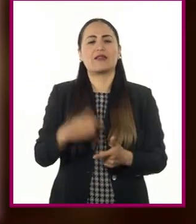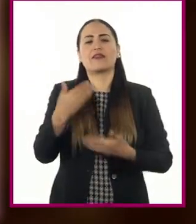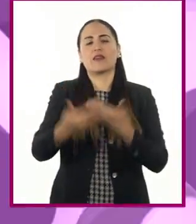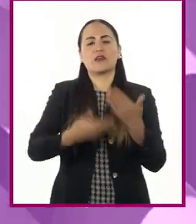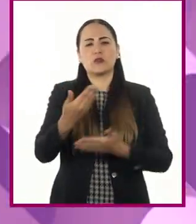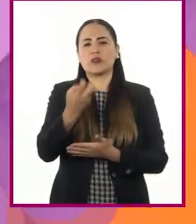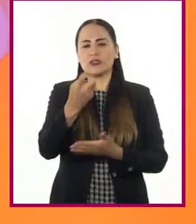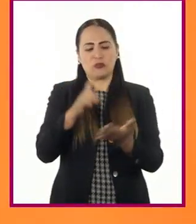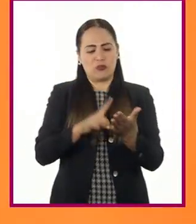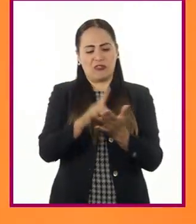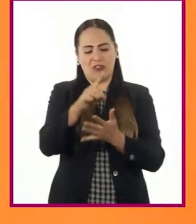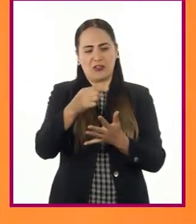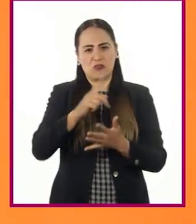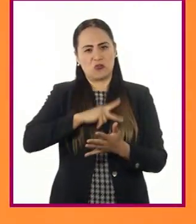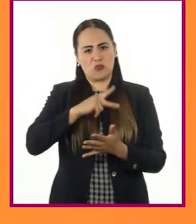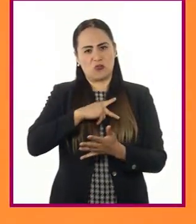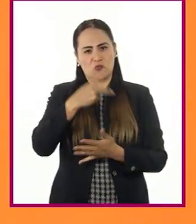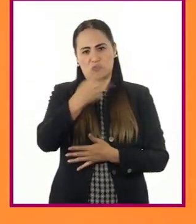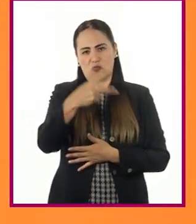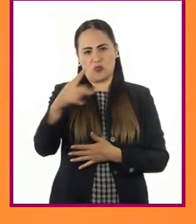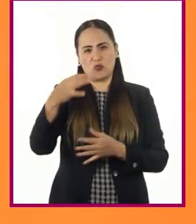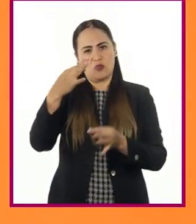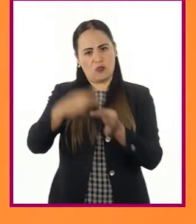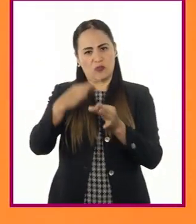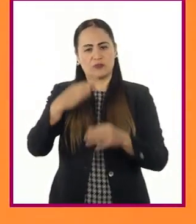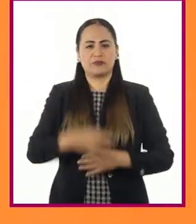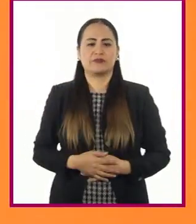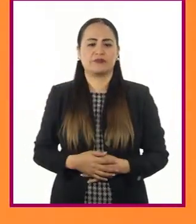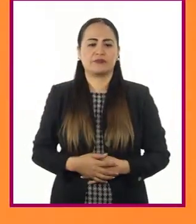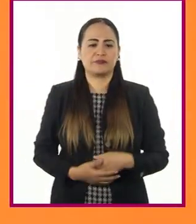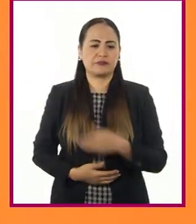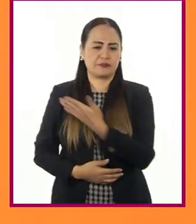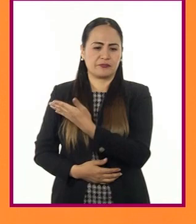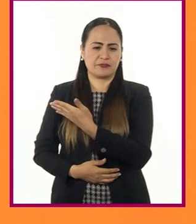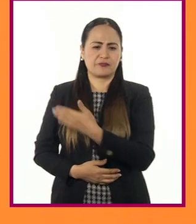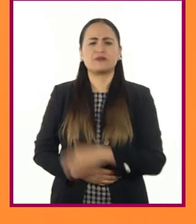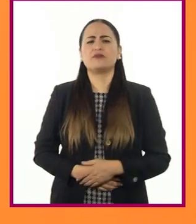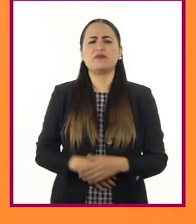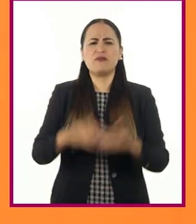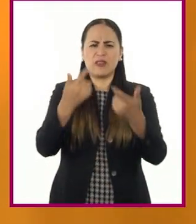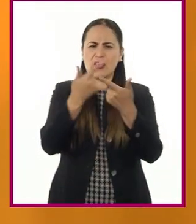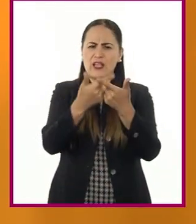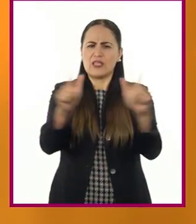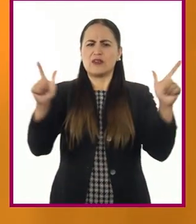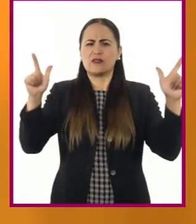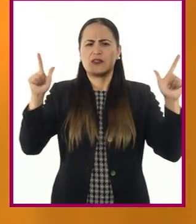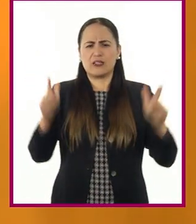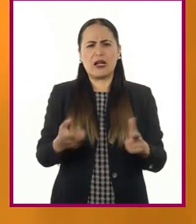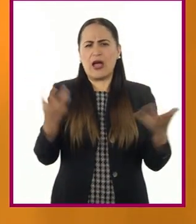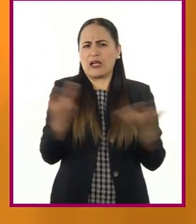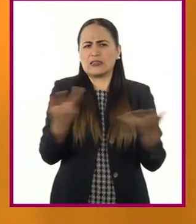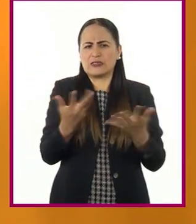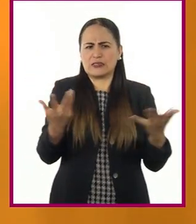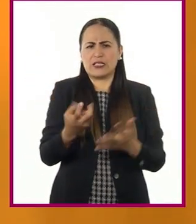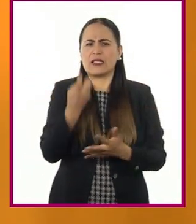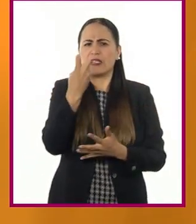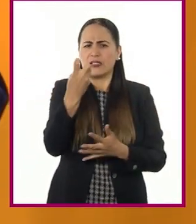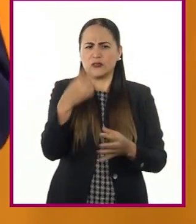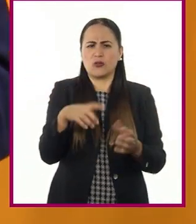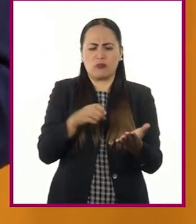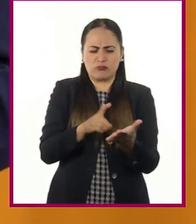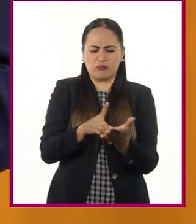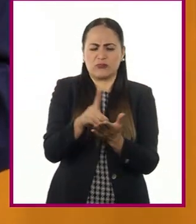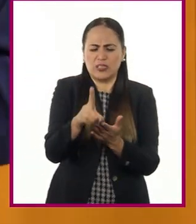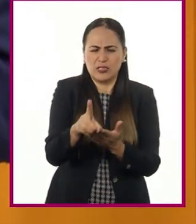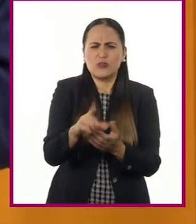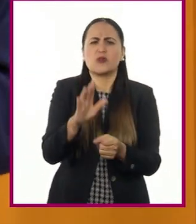un derecho. ¿Por qué se dice que la libertad es un derecho, maestro? La libertad es un